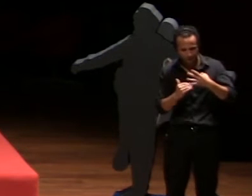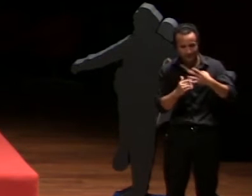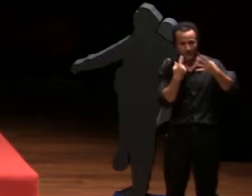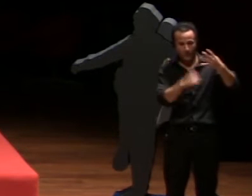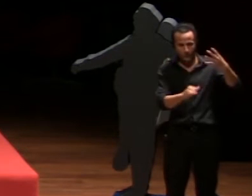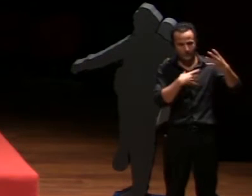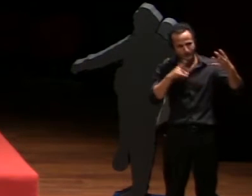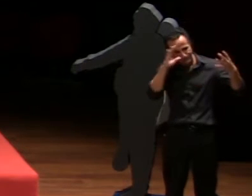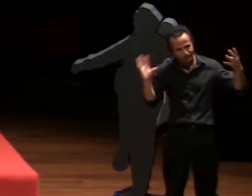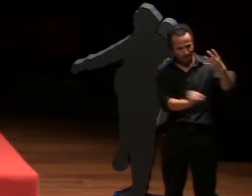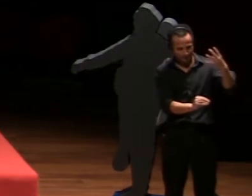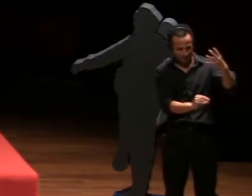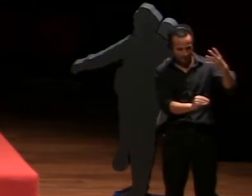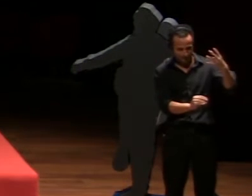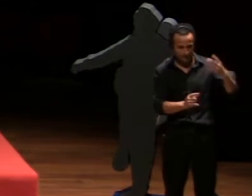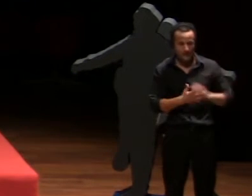casa. Bien,